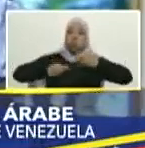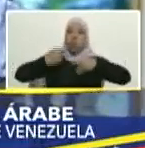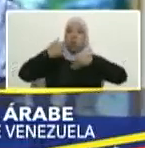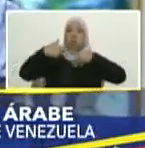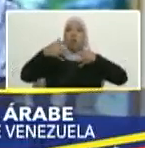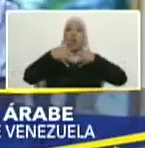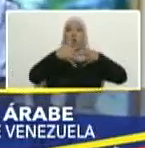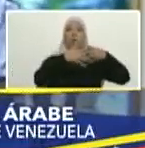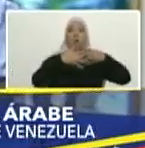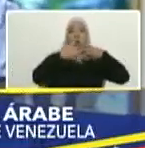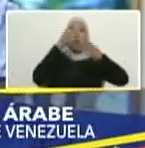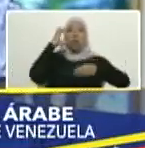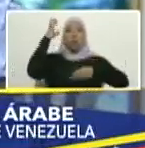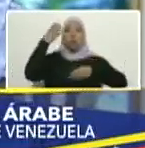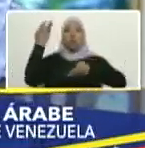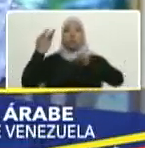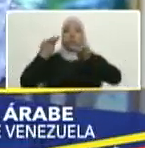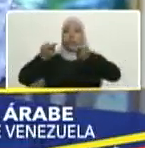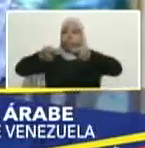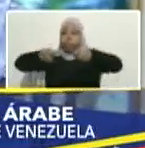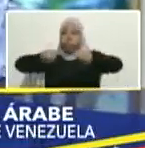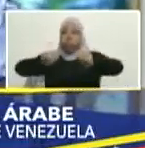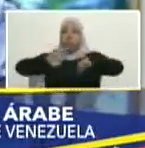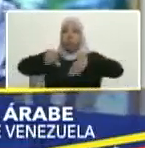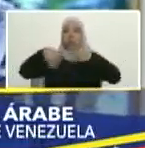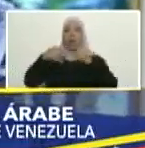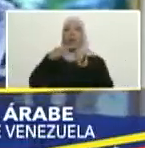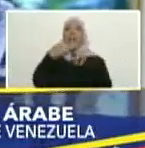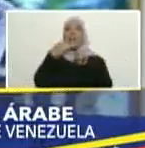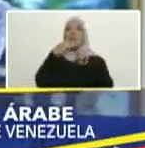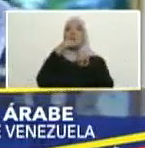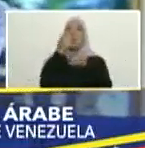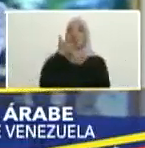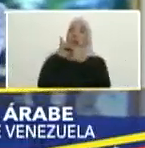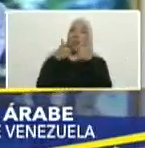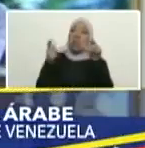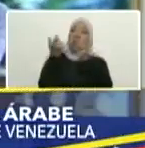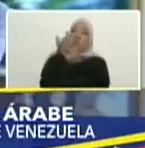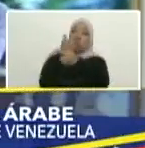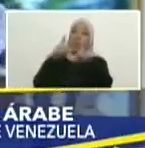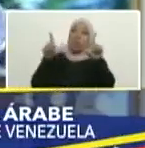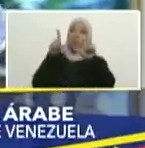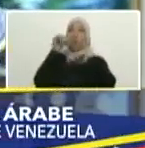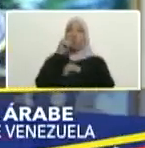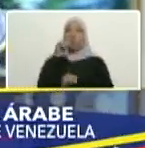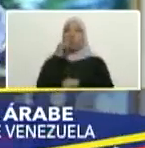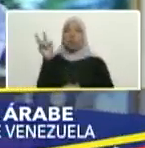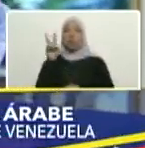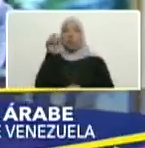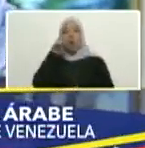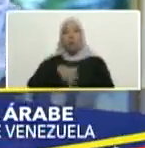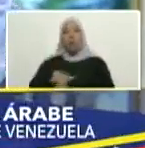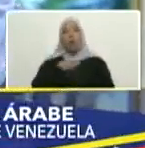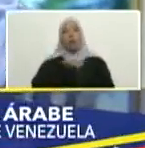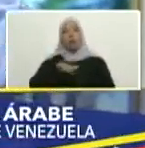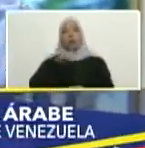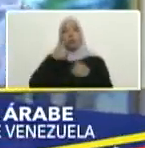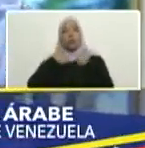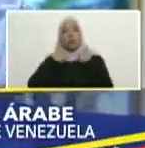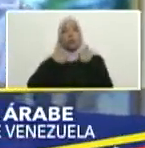extraterritoriales y de bloqueo que intentan lesionar la soberanía y la autodeterminación del pueblo venezolano.